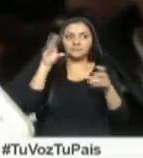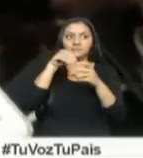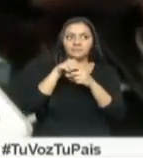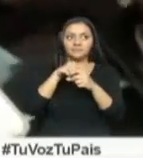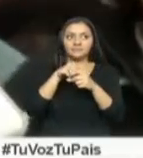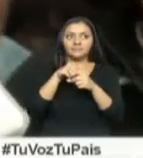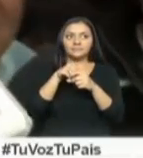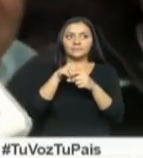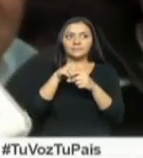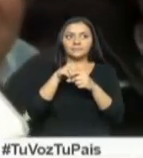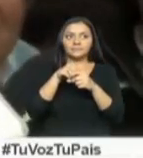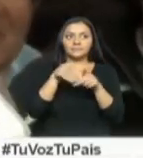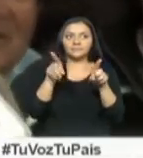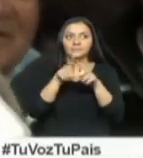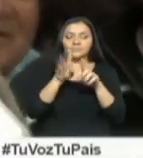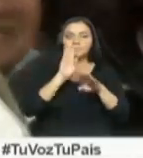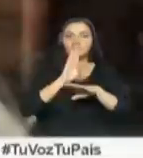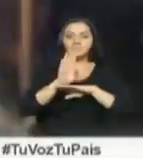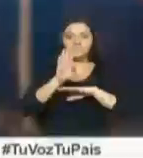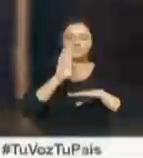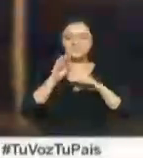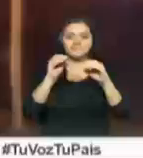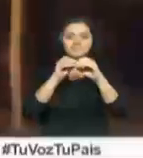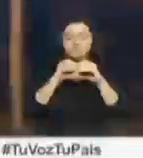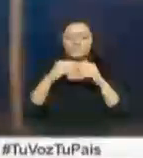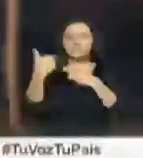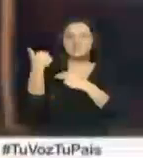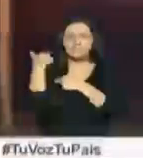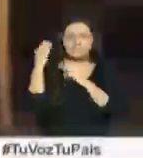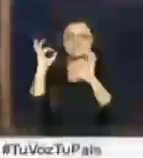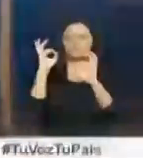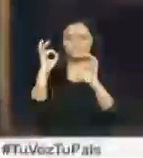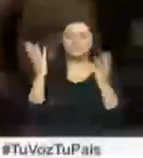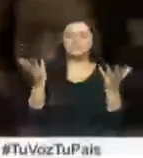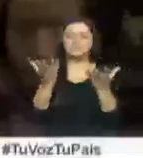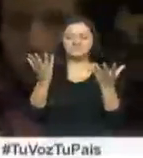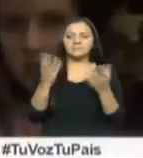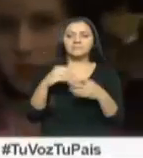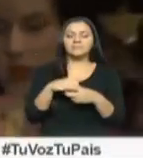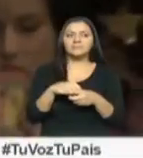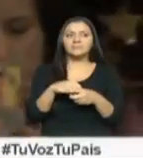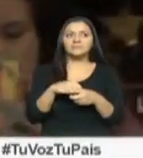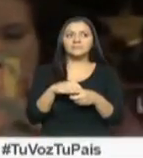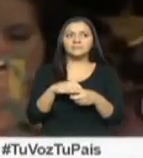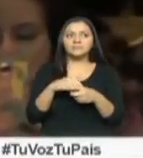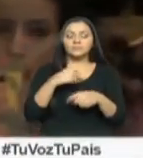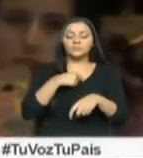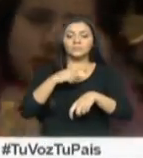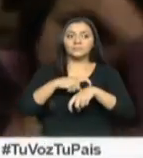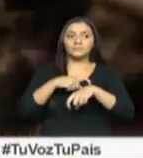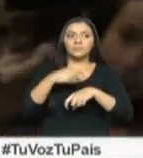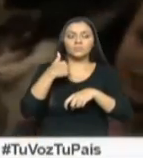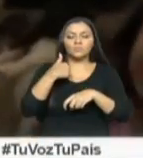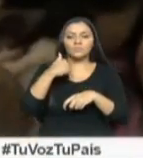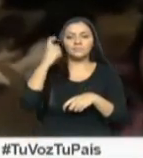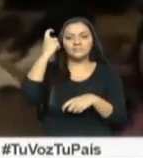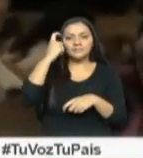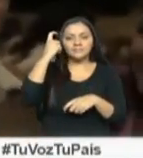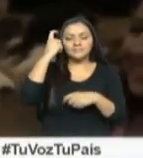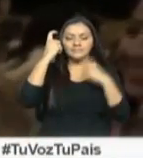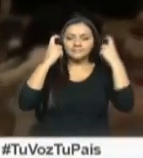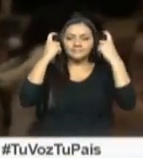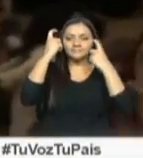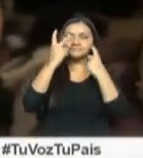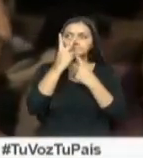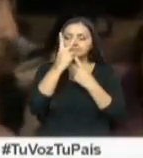un compromiso y una responsabilidad. Creo que aquí es un tiempo para reflexionar y mirar